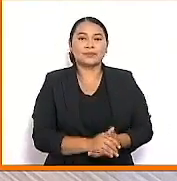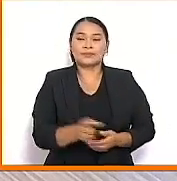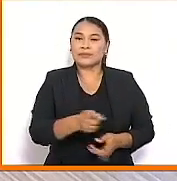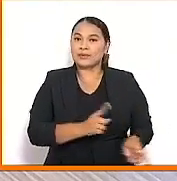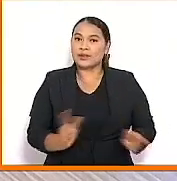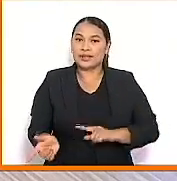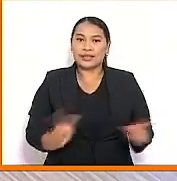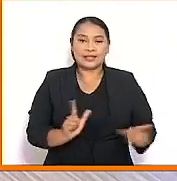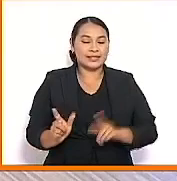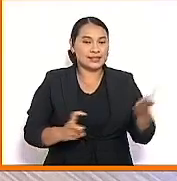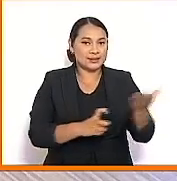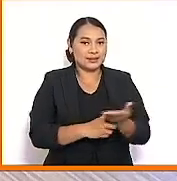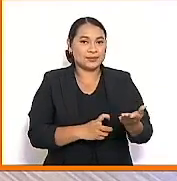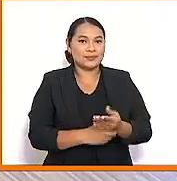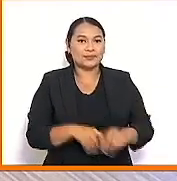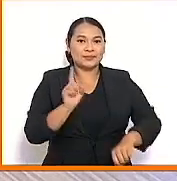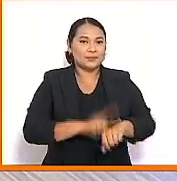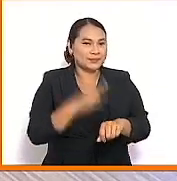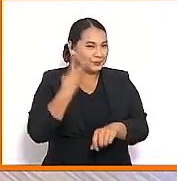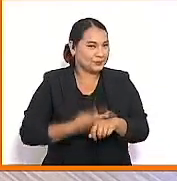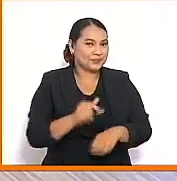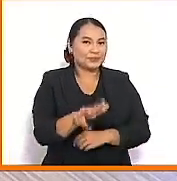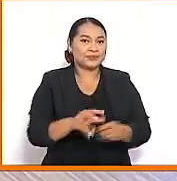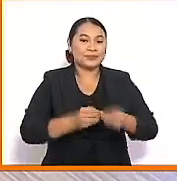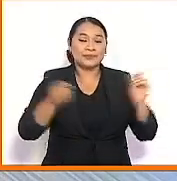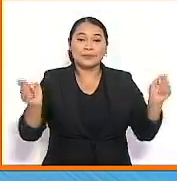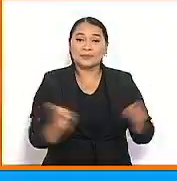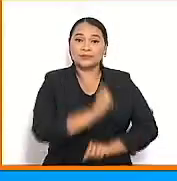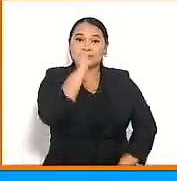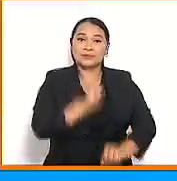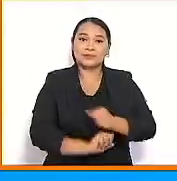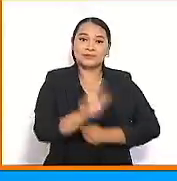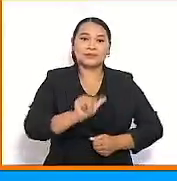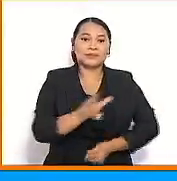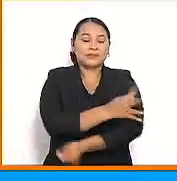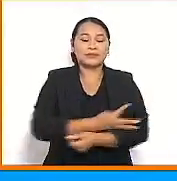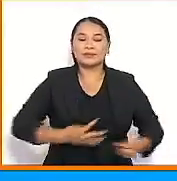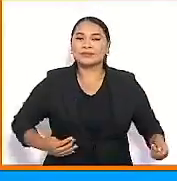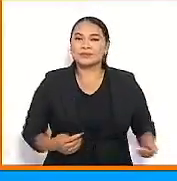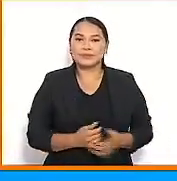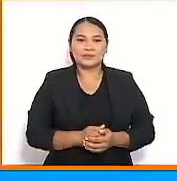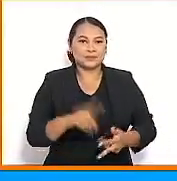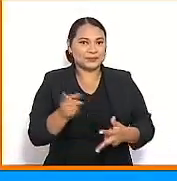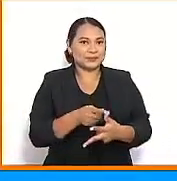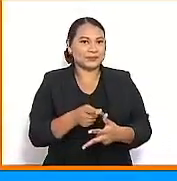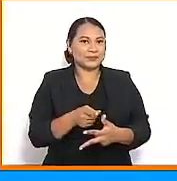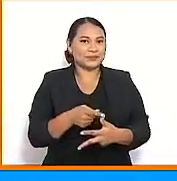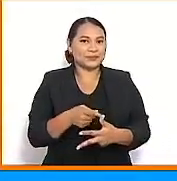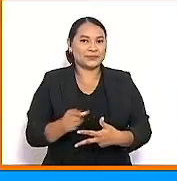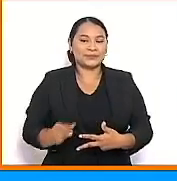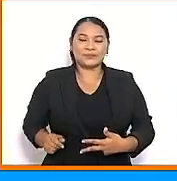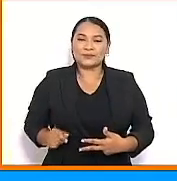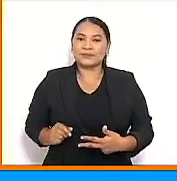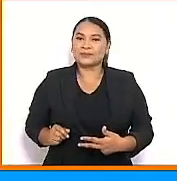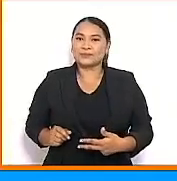que tengas tu boleto en mano porque se vienen tus tres números favorecidos en esta tarde. Tu primer número ganador, este